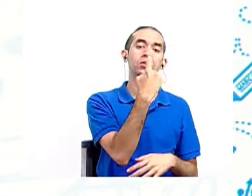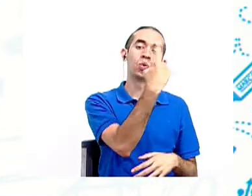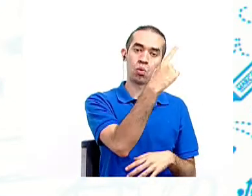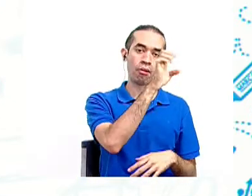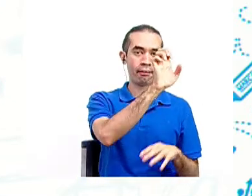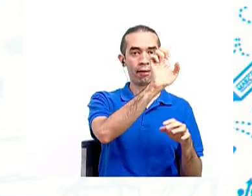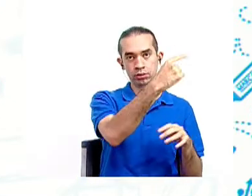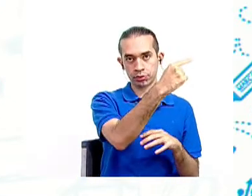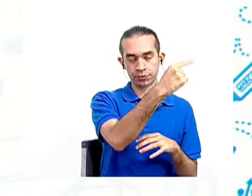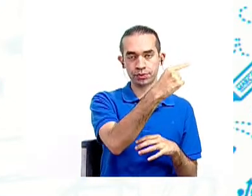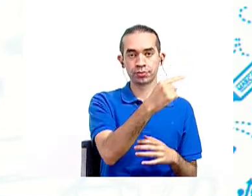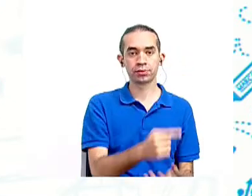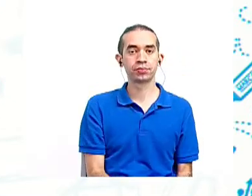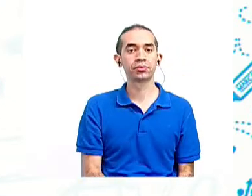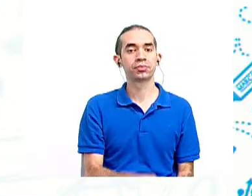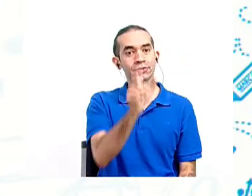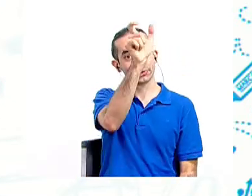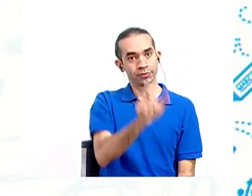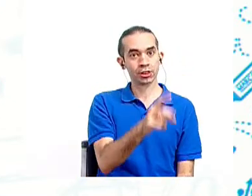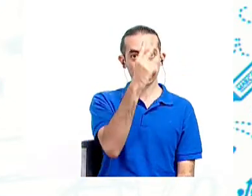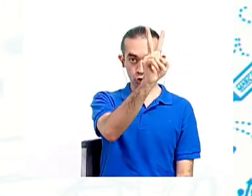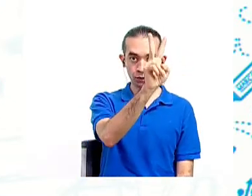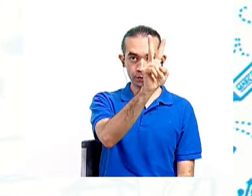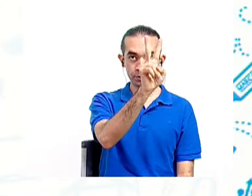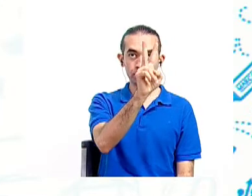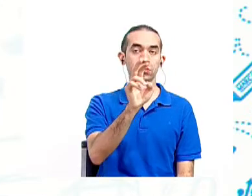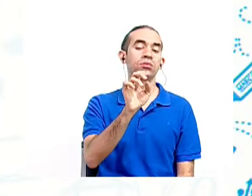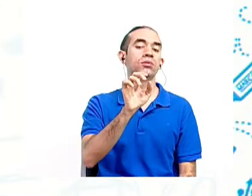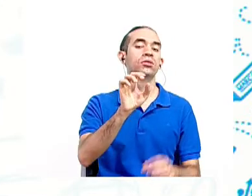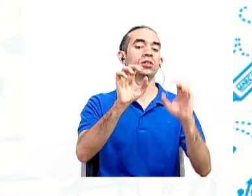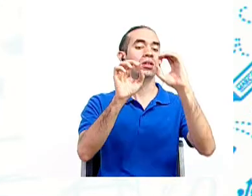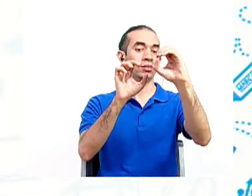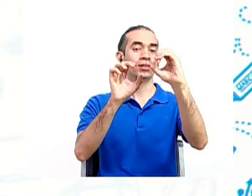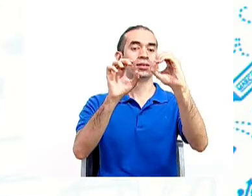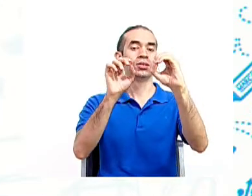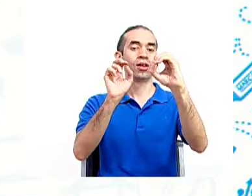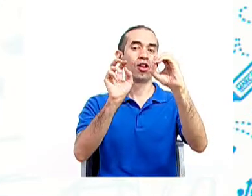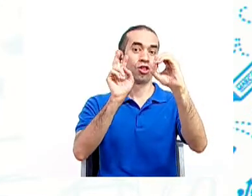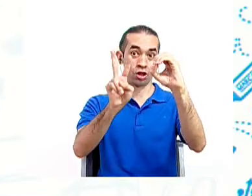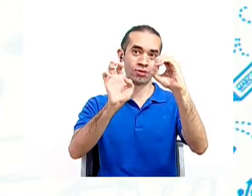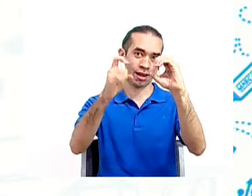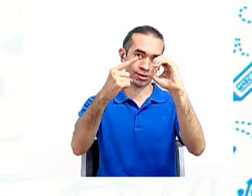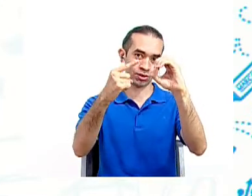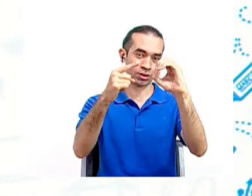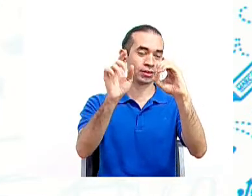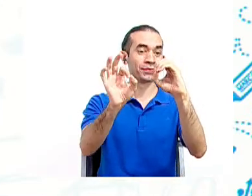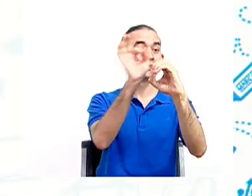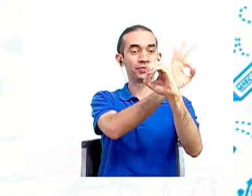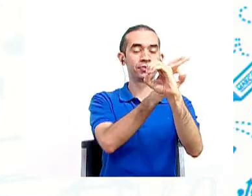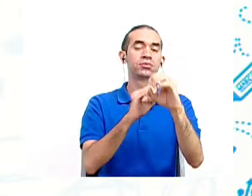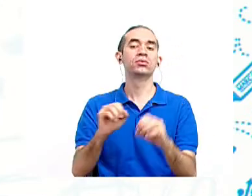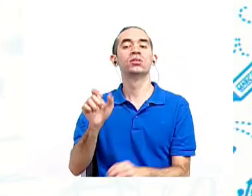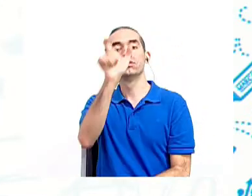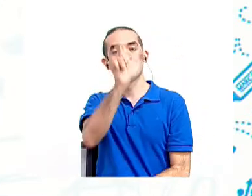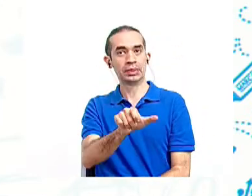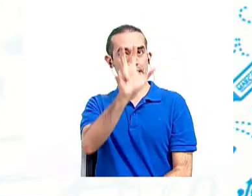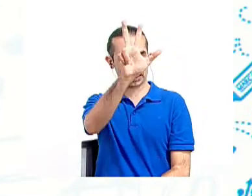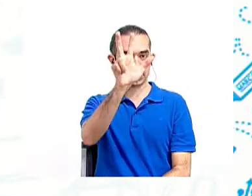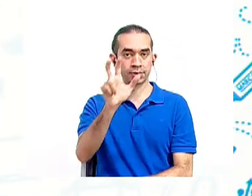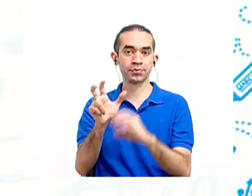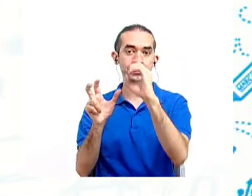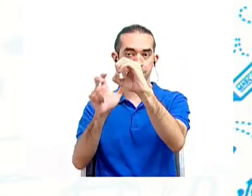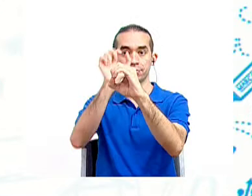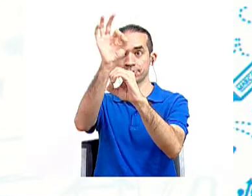valencia. Familia 2 tiene dos electrones de valencia. Familia 3